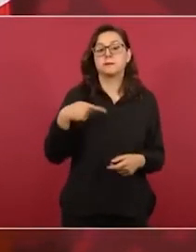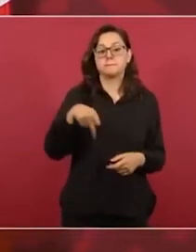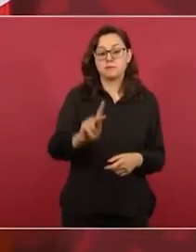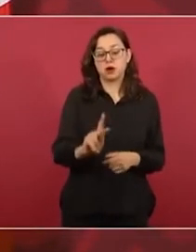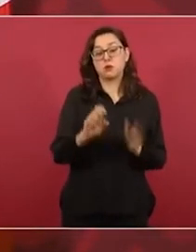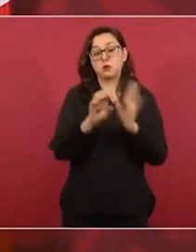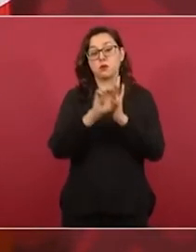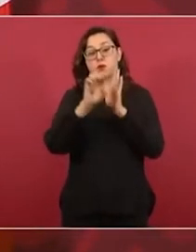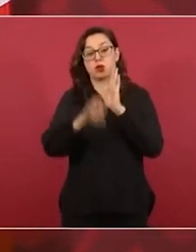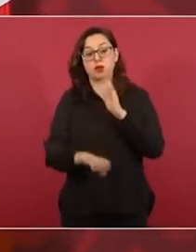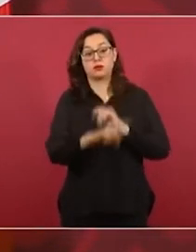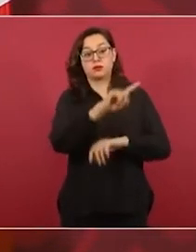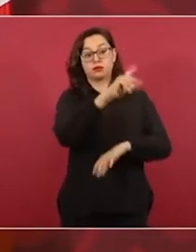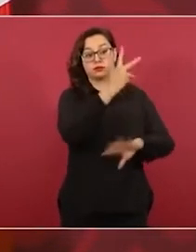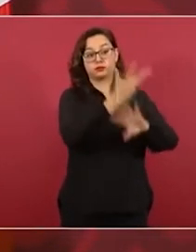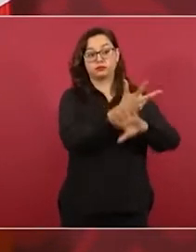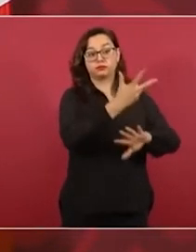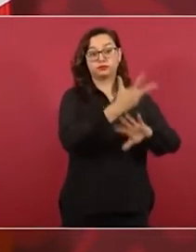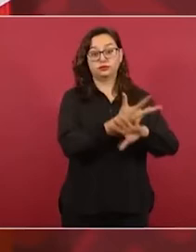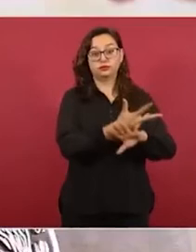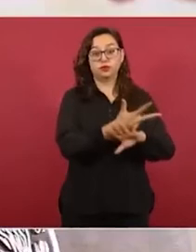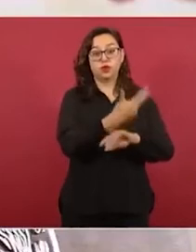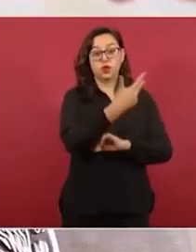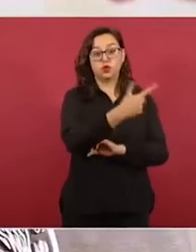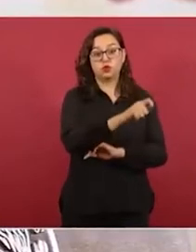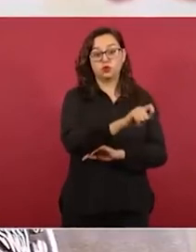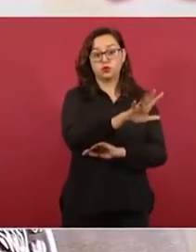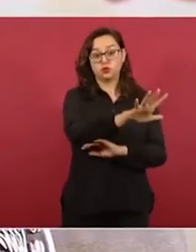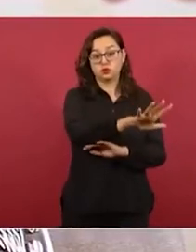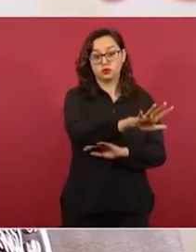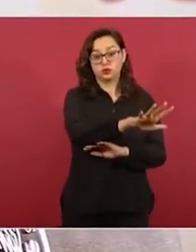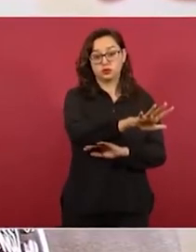Estados Unidos trae 8.5